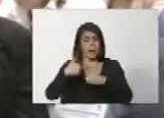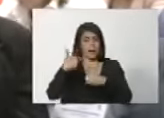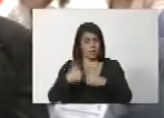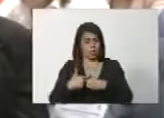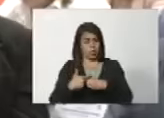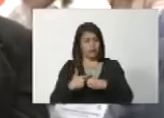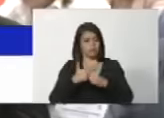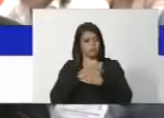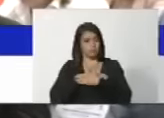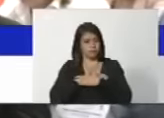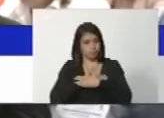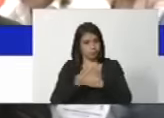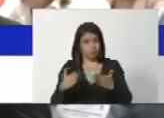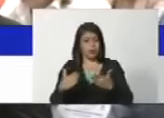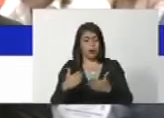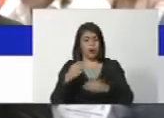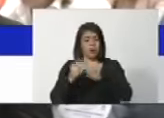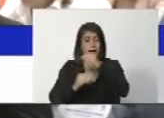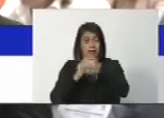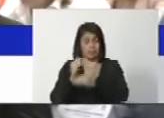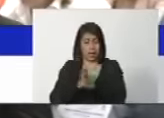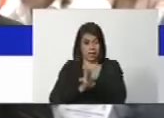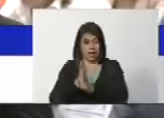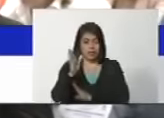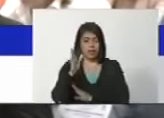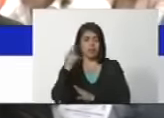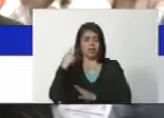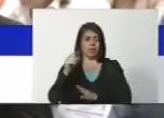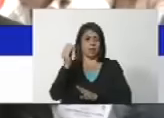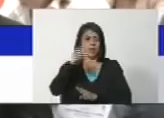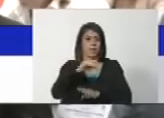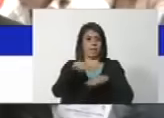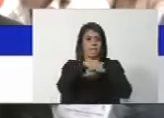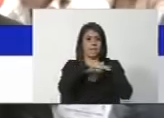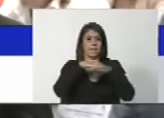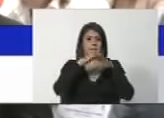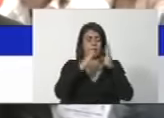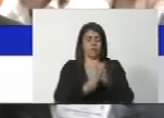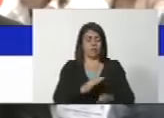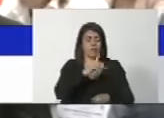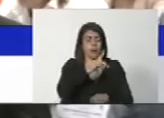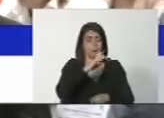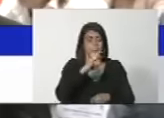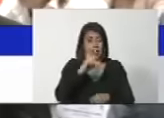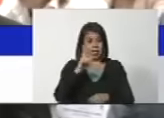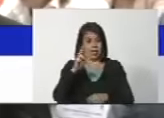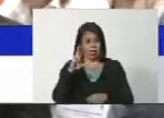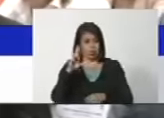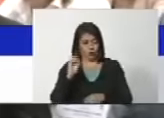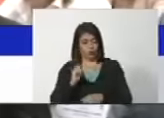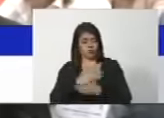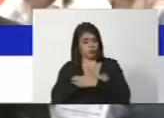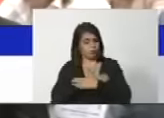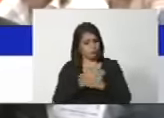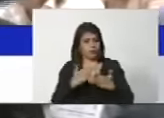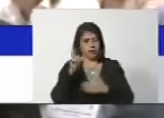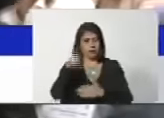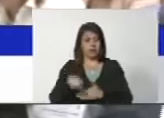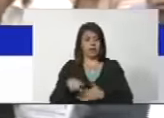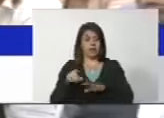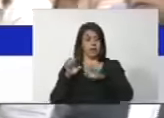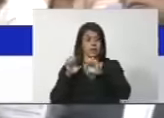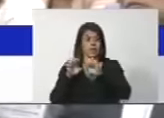petroleros dispuestos a eso, contamos con un ministro, Pedro Tellechea, dispuesto a eso, y